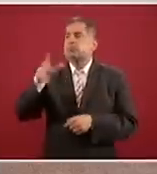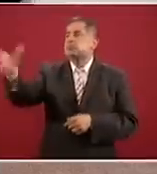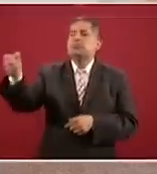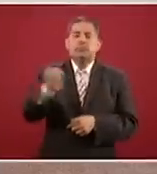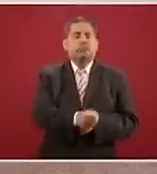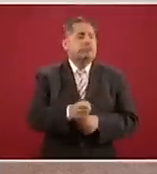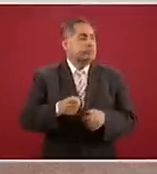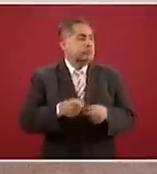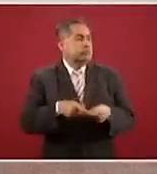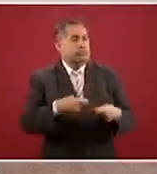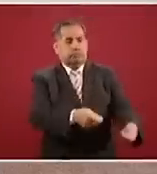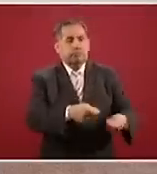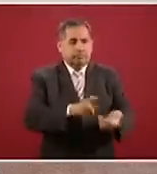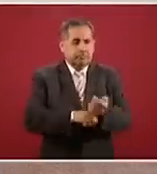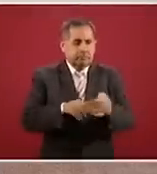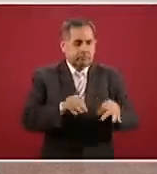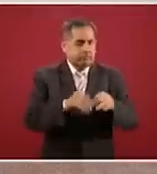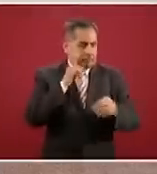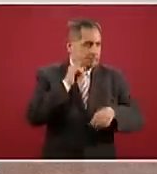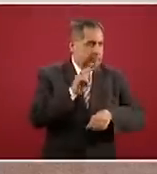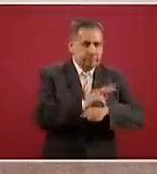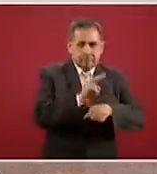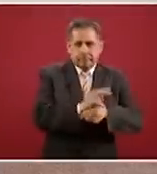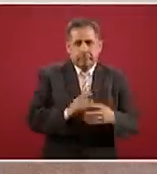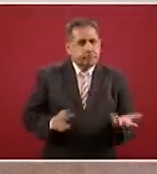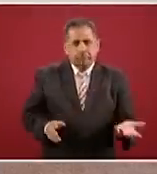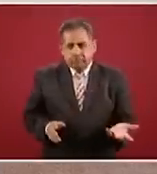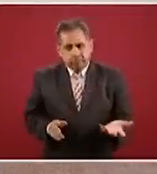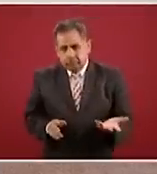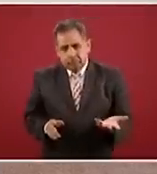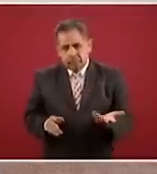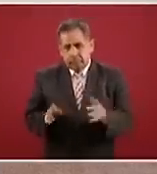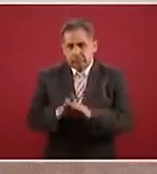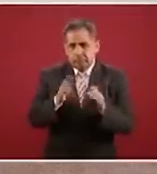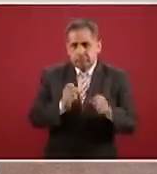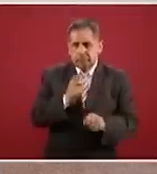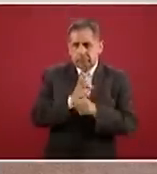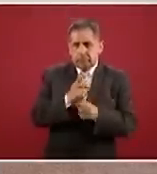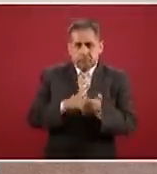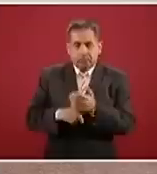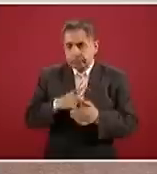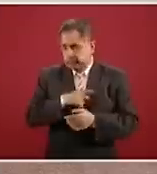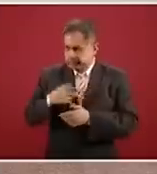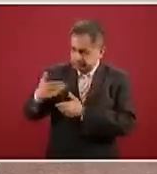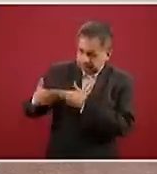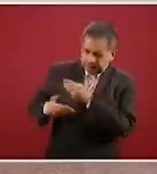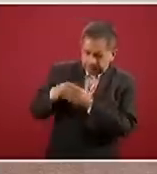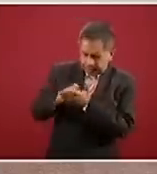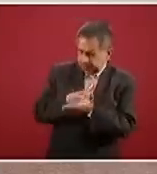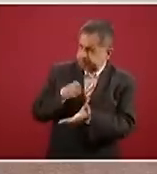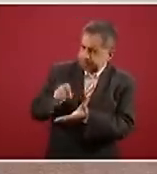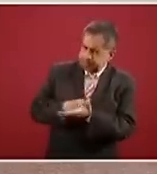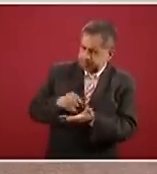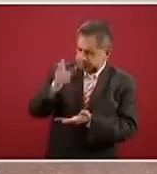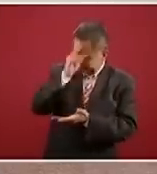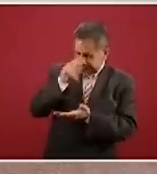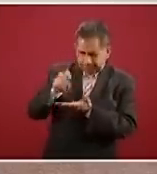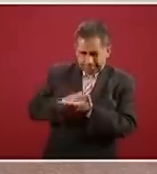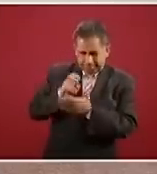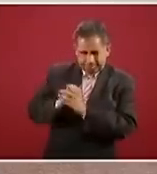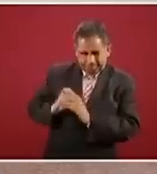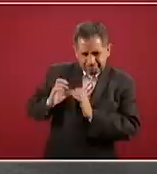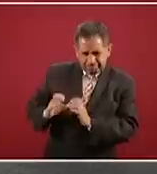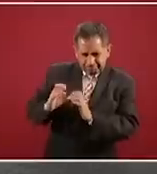ahora y ponerlo mañana al servicio de la seguridad. Tienes que pasarlo por un proceso de